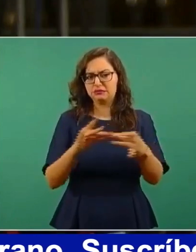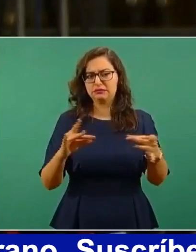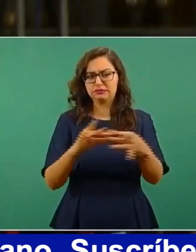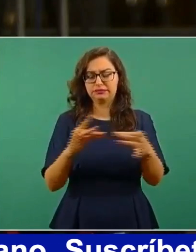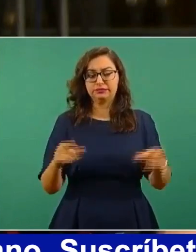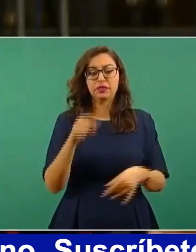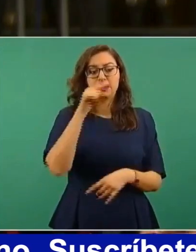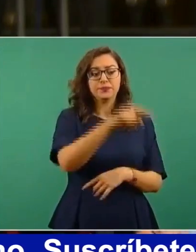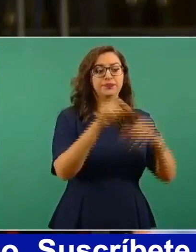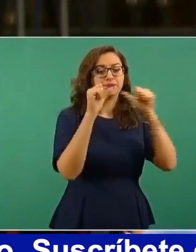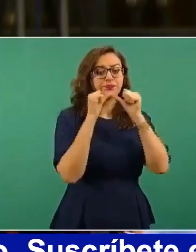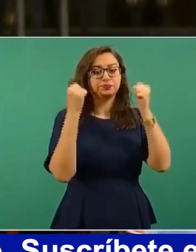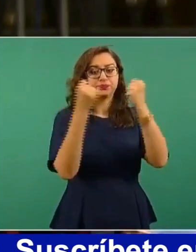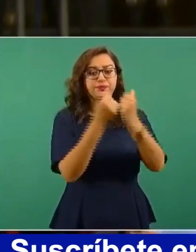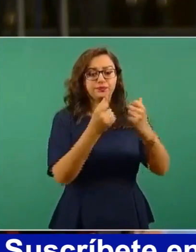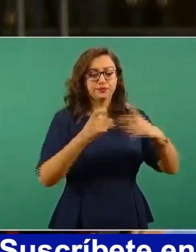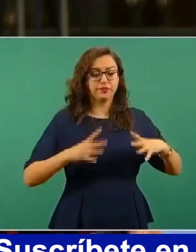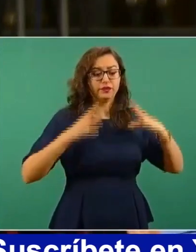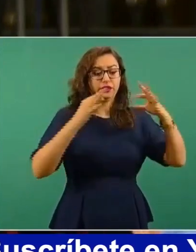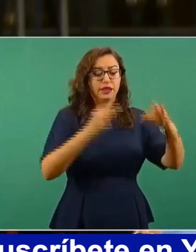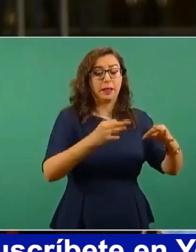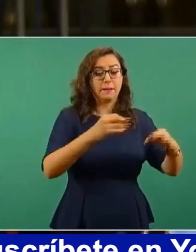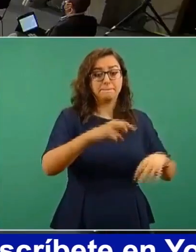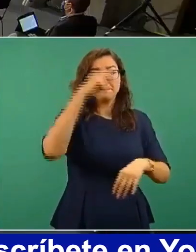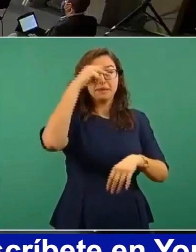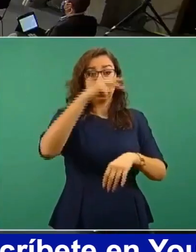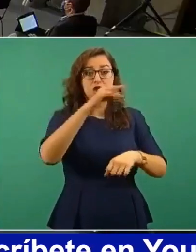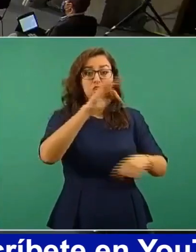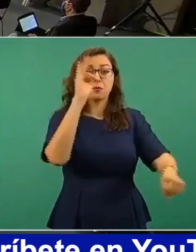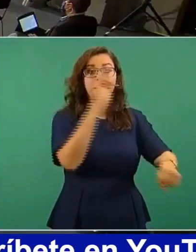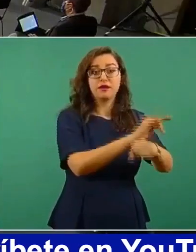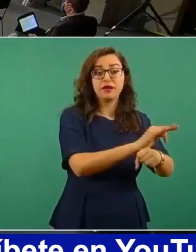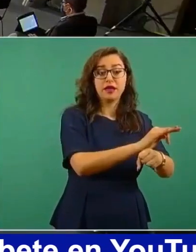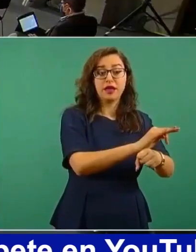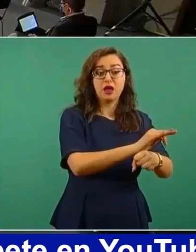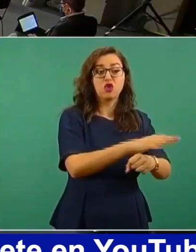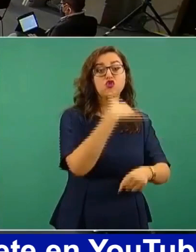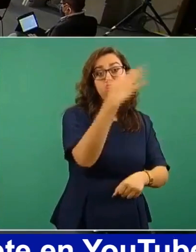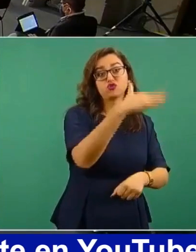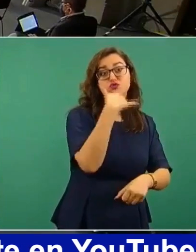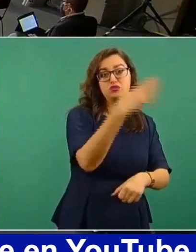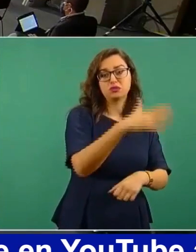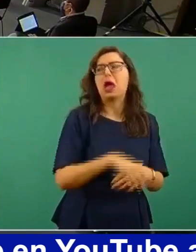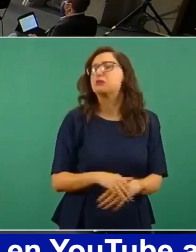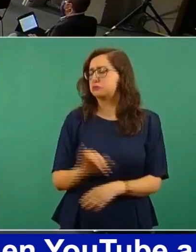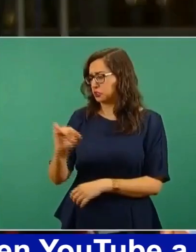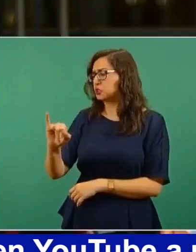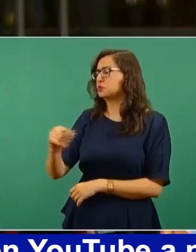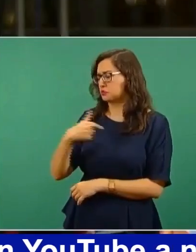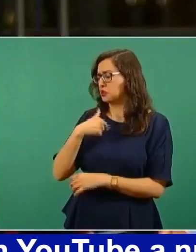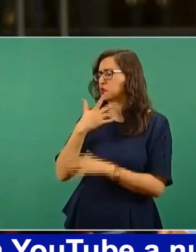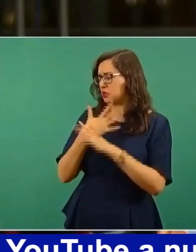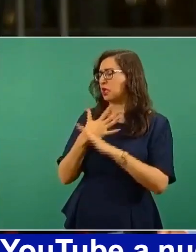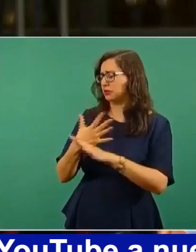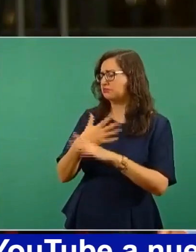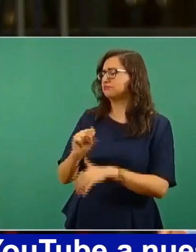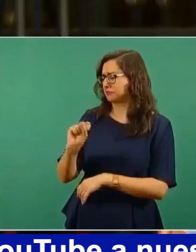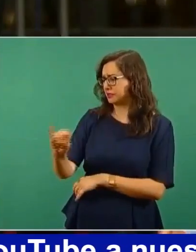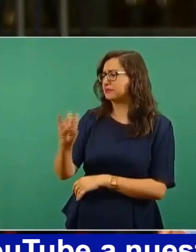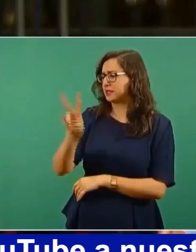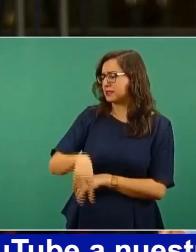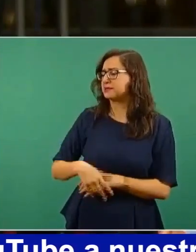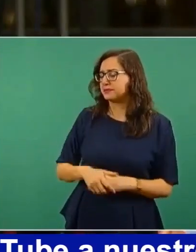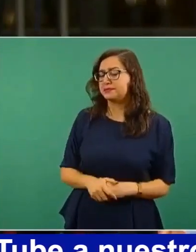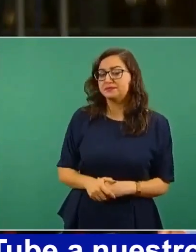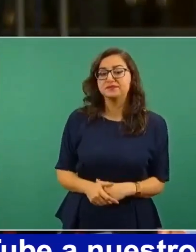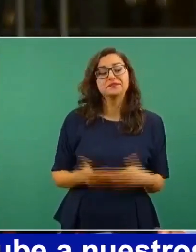llamar Mexicanos en Favor de la Corrupción. Eso sí lo sostengo. Y la otra, que, bueno, ya se dieron las